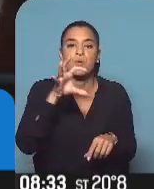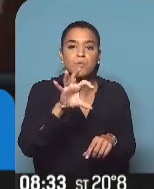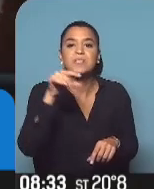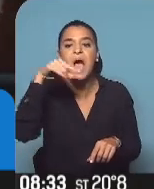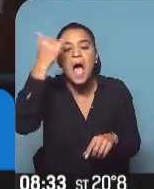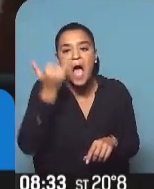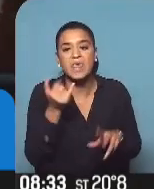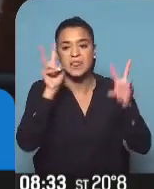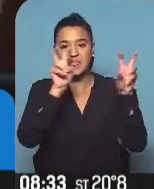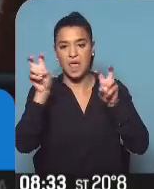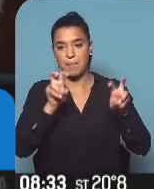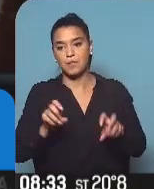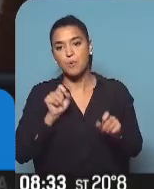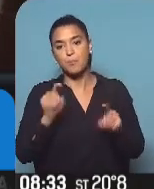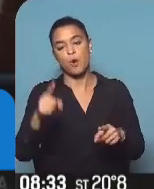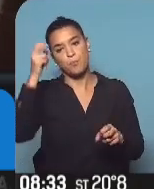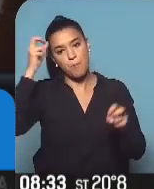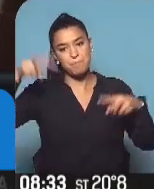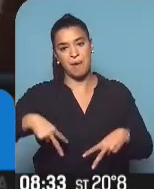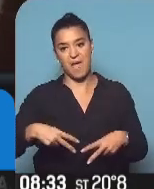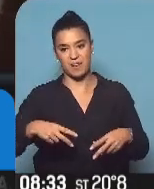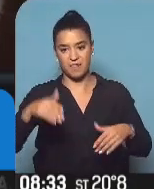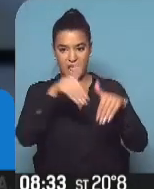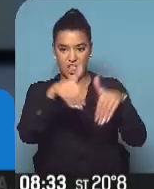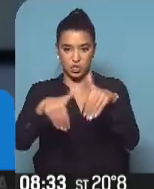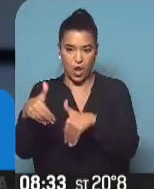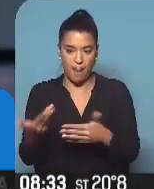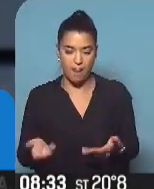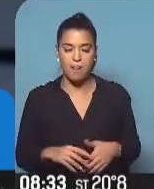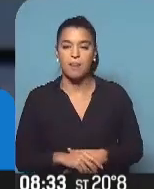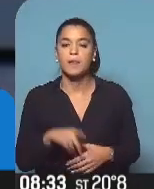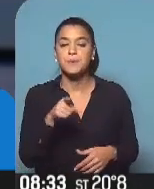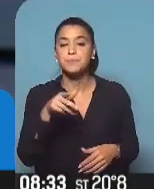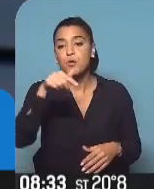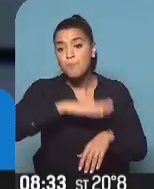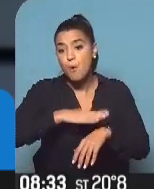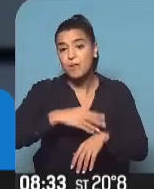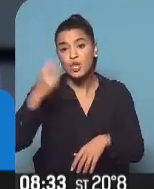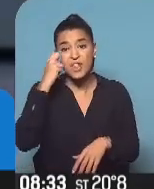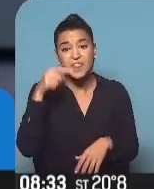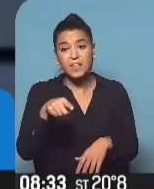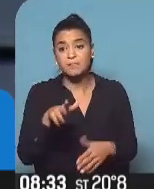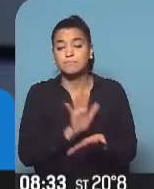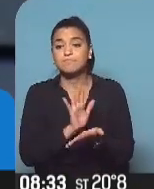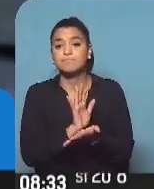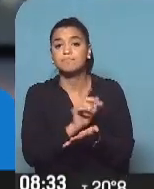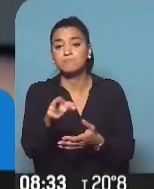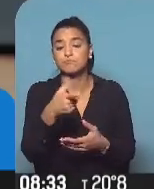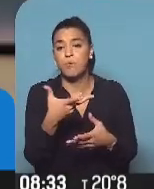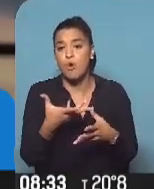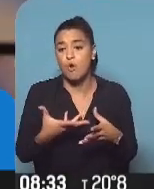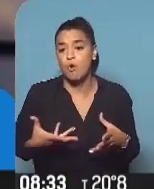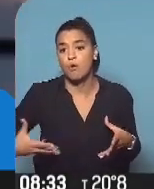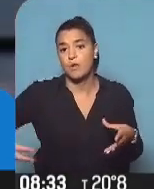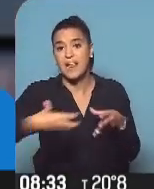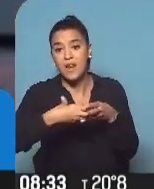Bueno, hay varios temas que son propios de la estrategia electoral, ¿no? Y ahí es un momento también donde el radicalismo tiene que ir a realizar su convención nacional,